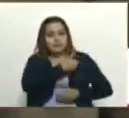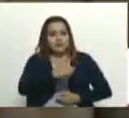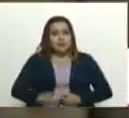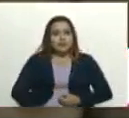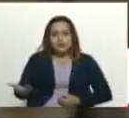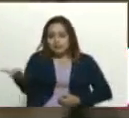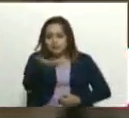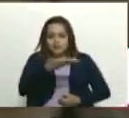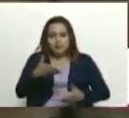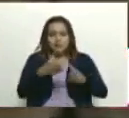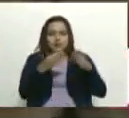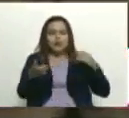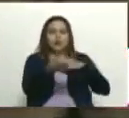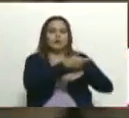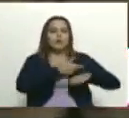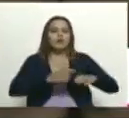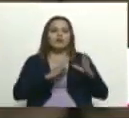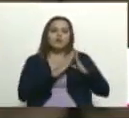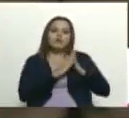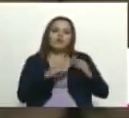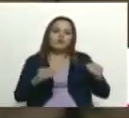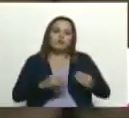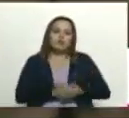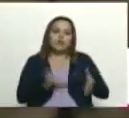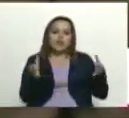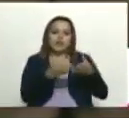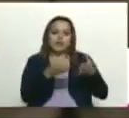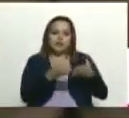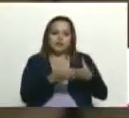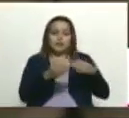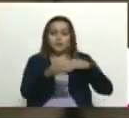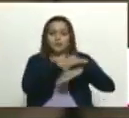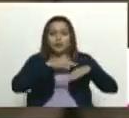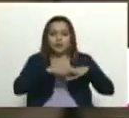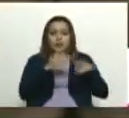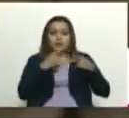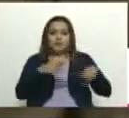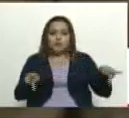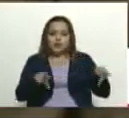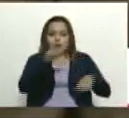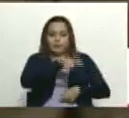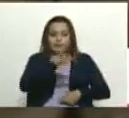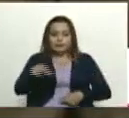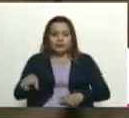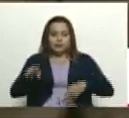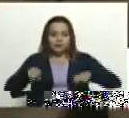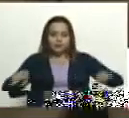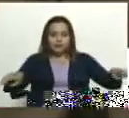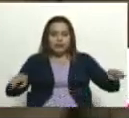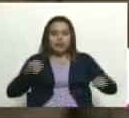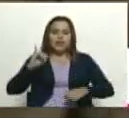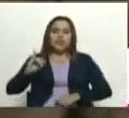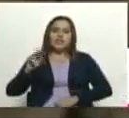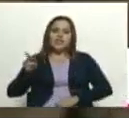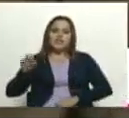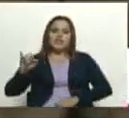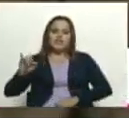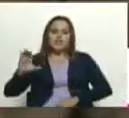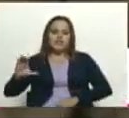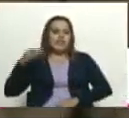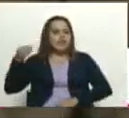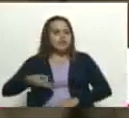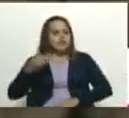vicepresidentas, gobernadores, todo el equipo ministerial y público asistente. El IBIC siempre comprometido